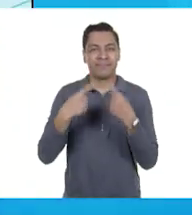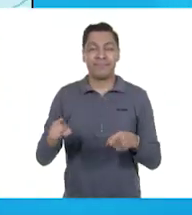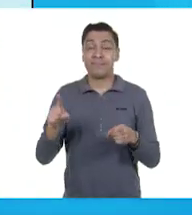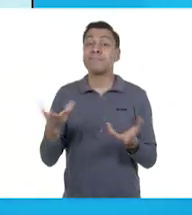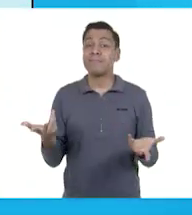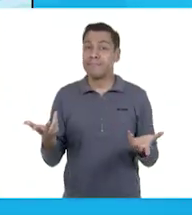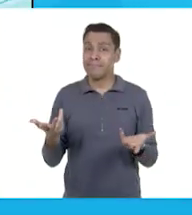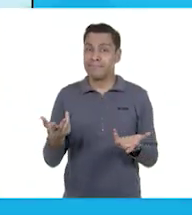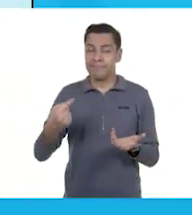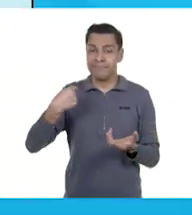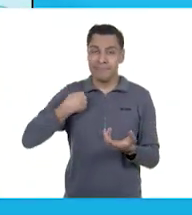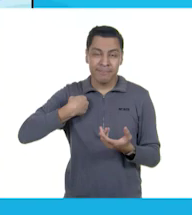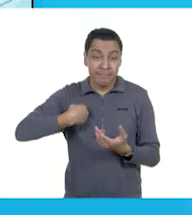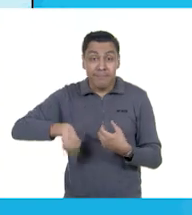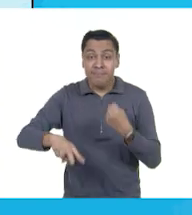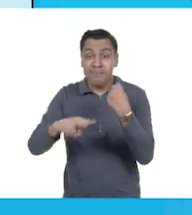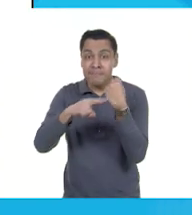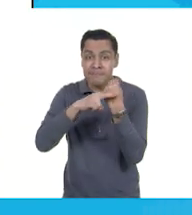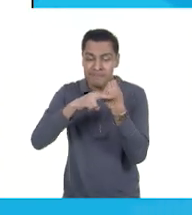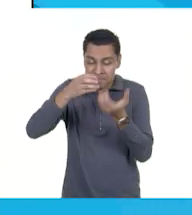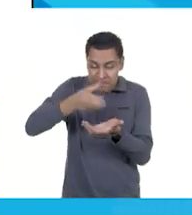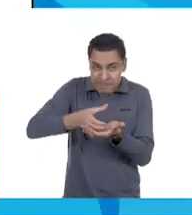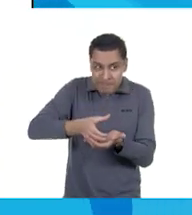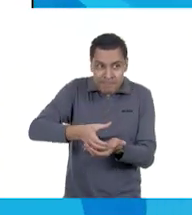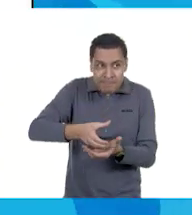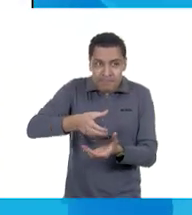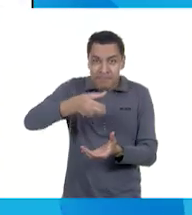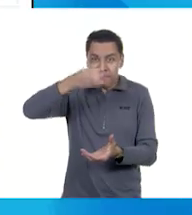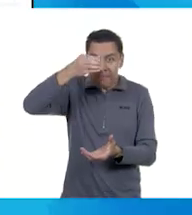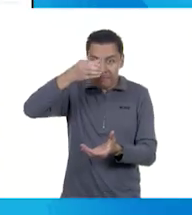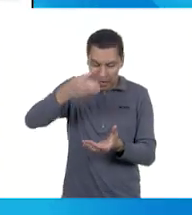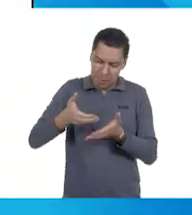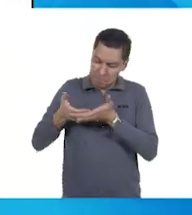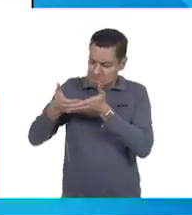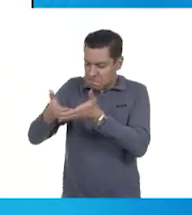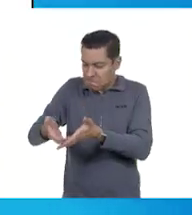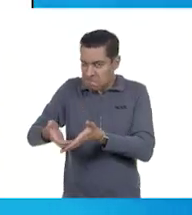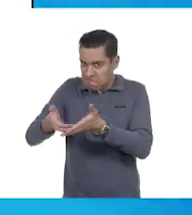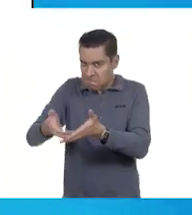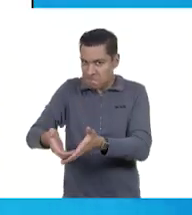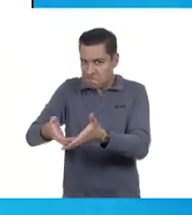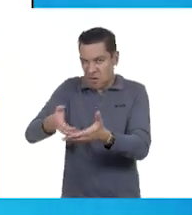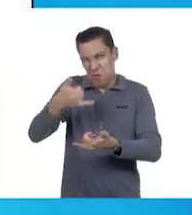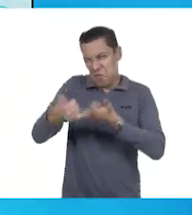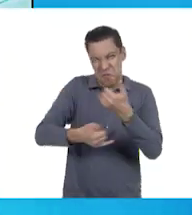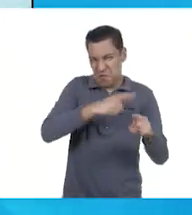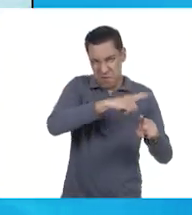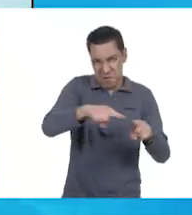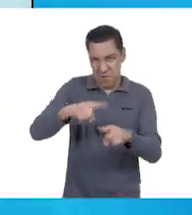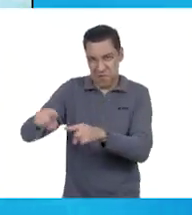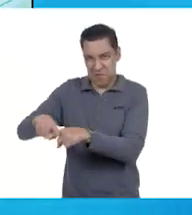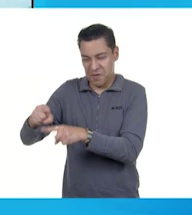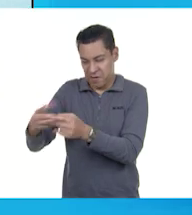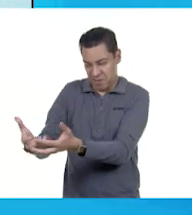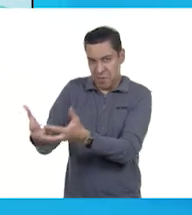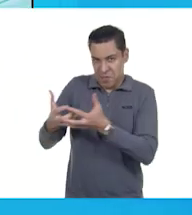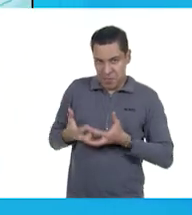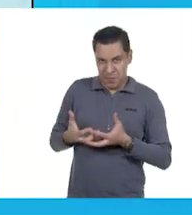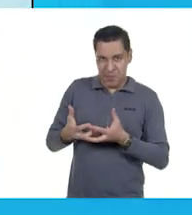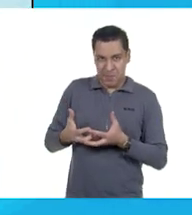nadan en un vaso, siempre juntos nos bañamos. En la